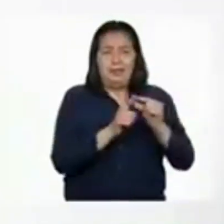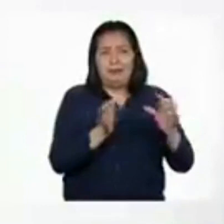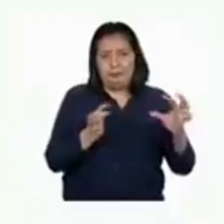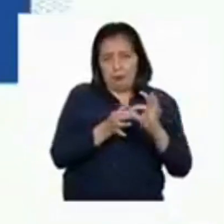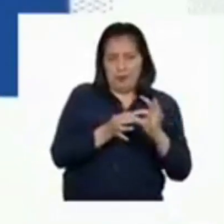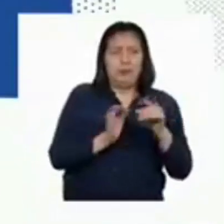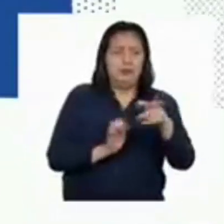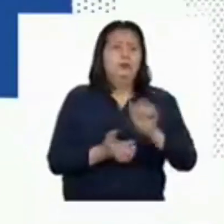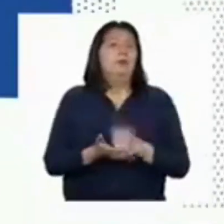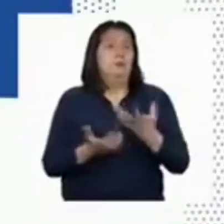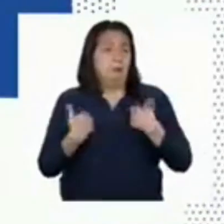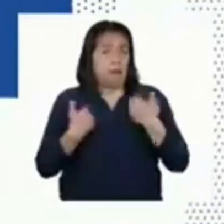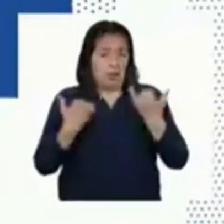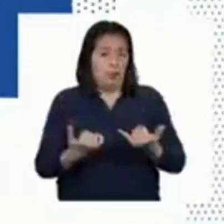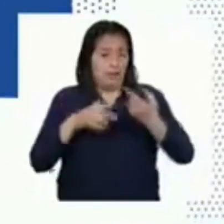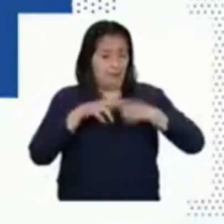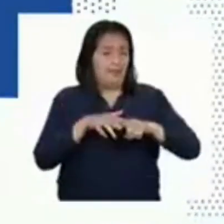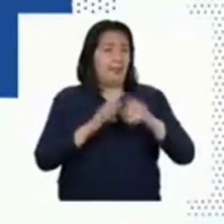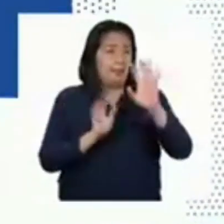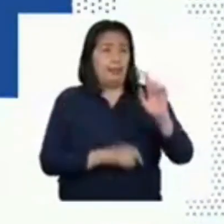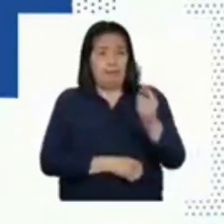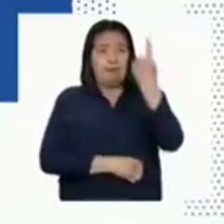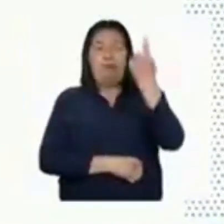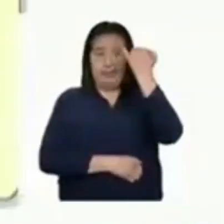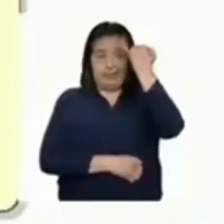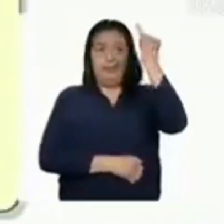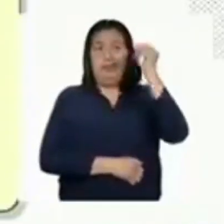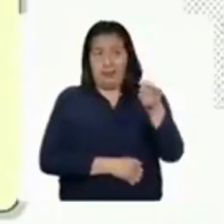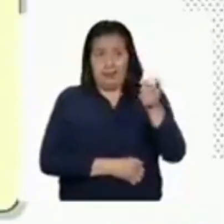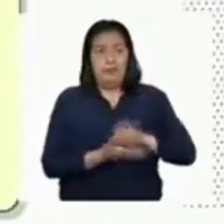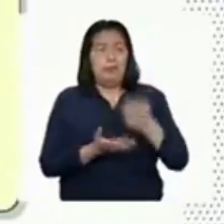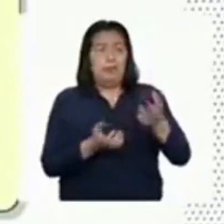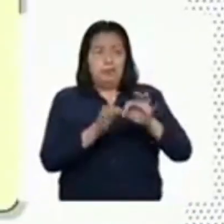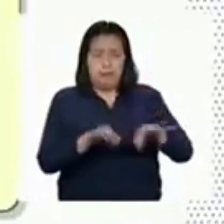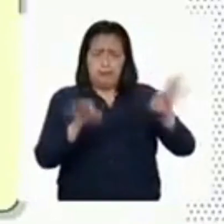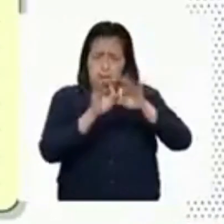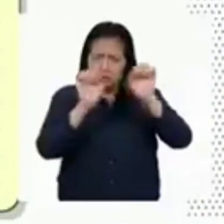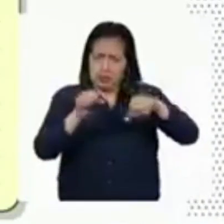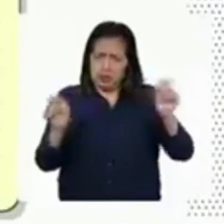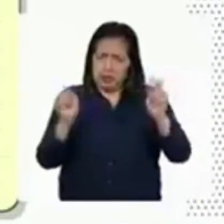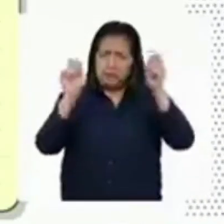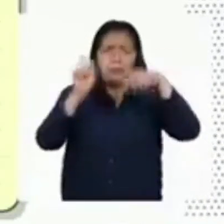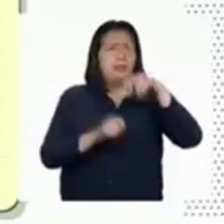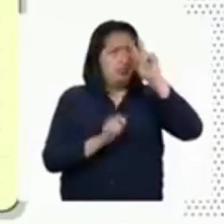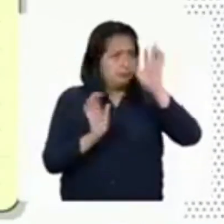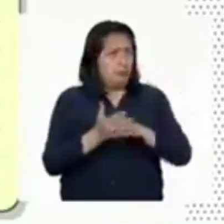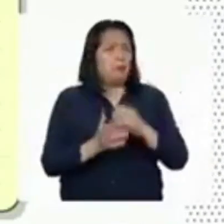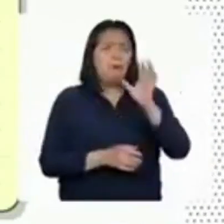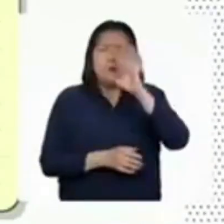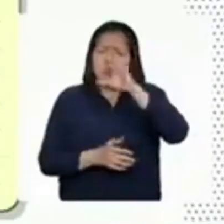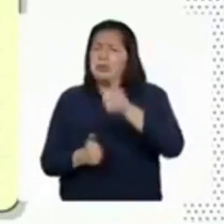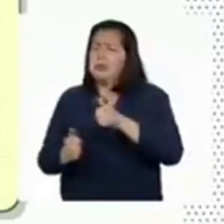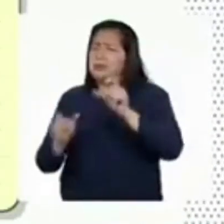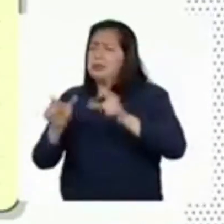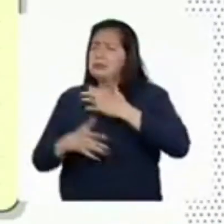comenzar escribiendo la introducción. La primera idea es que es importante celebrar fiestas patrias buscando el